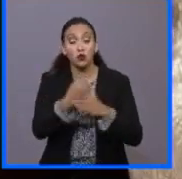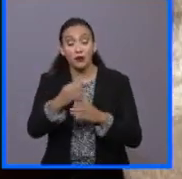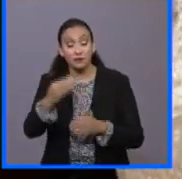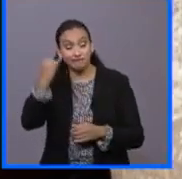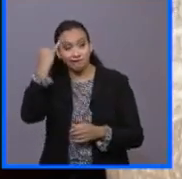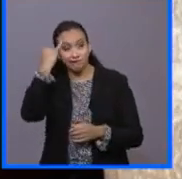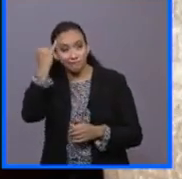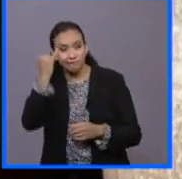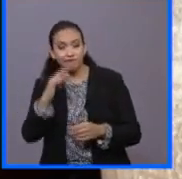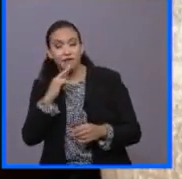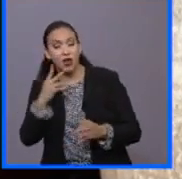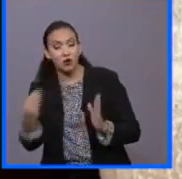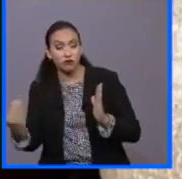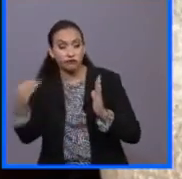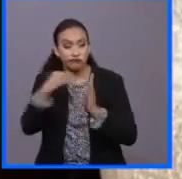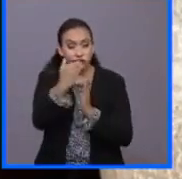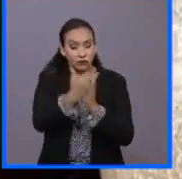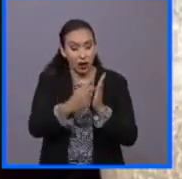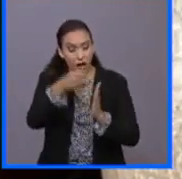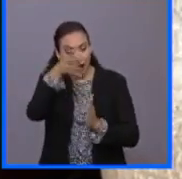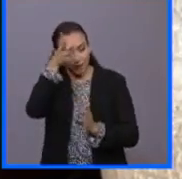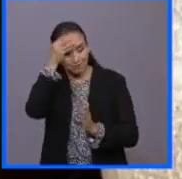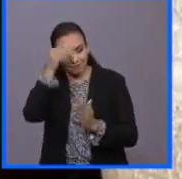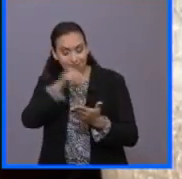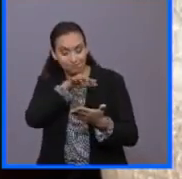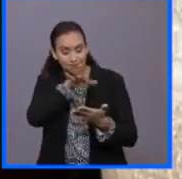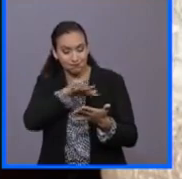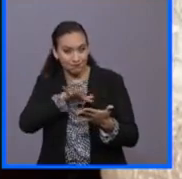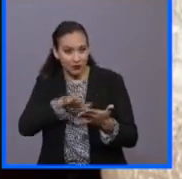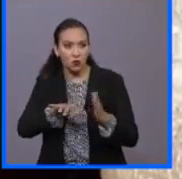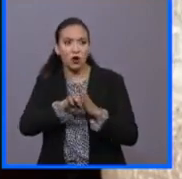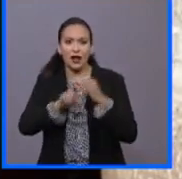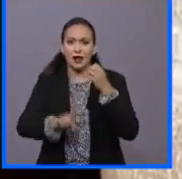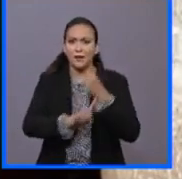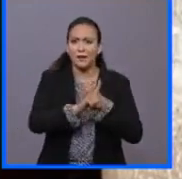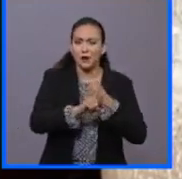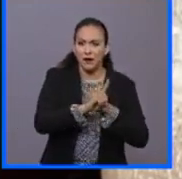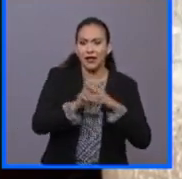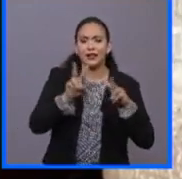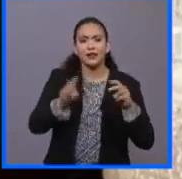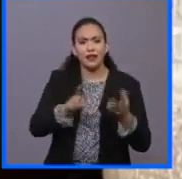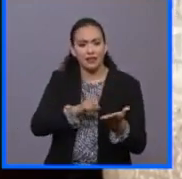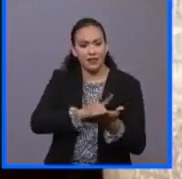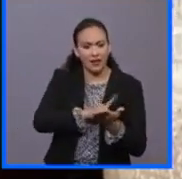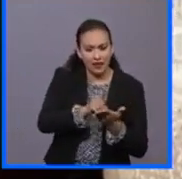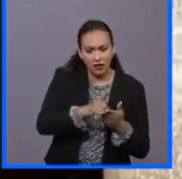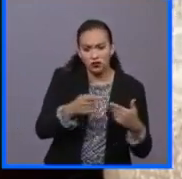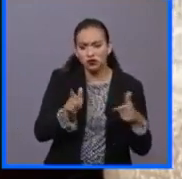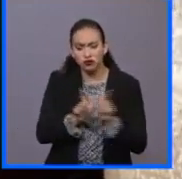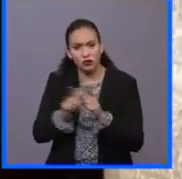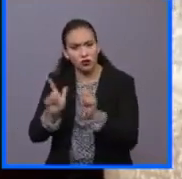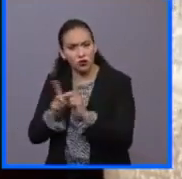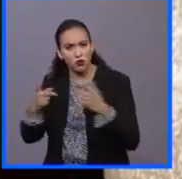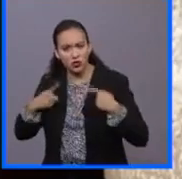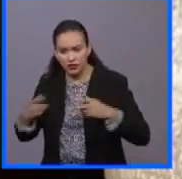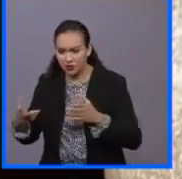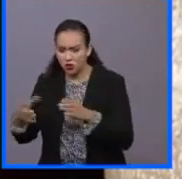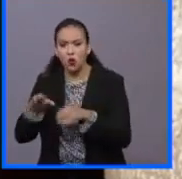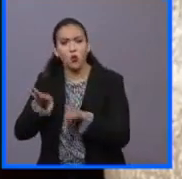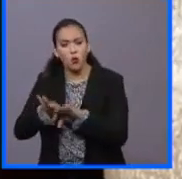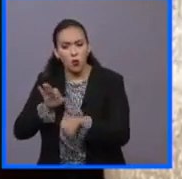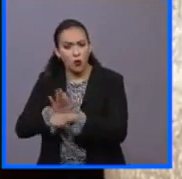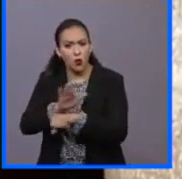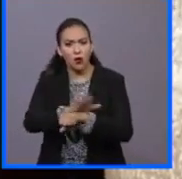más sensibles y capacitados frente a los retos del derecho colectivo contemporáneo.